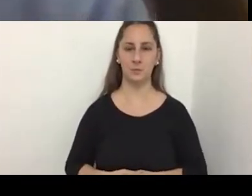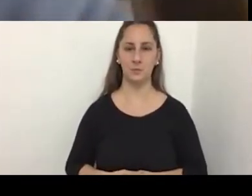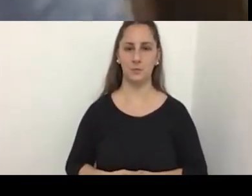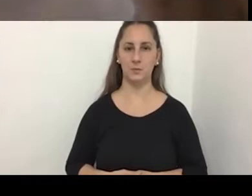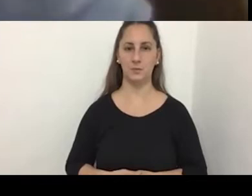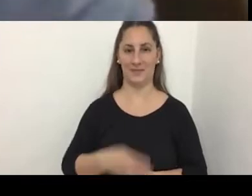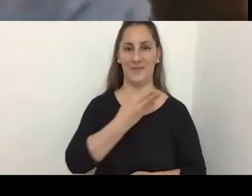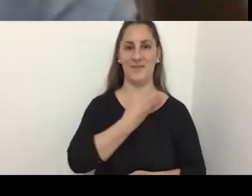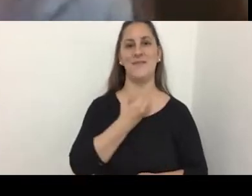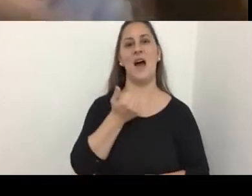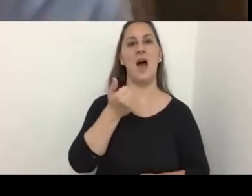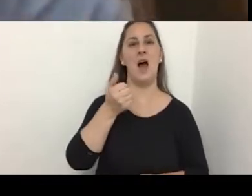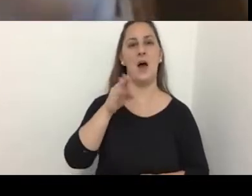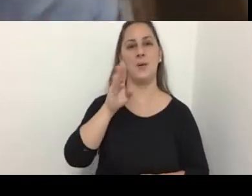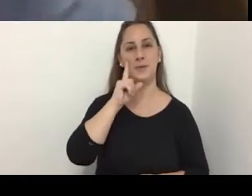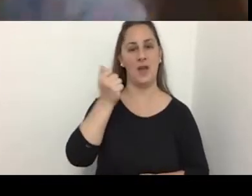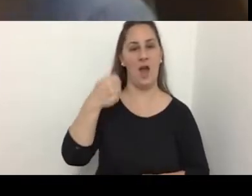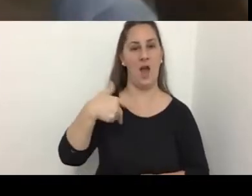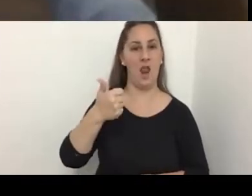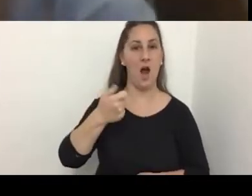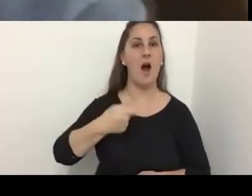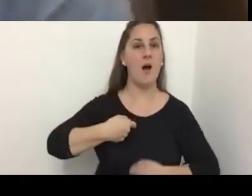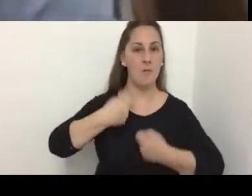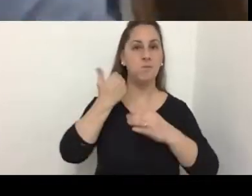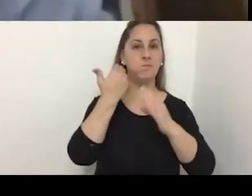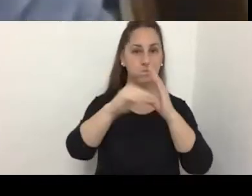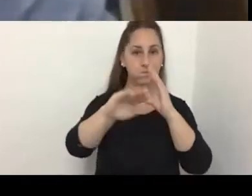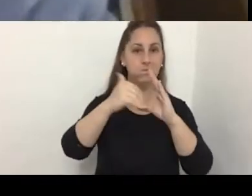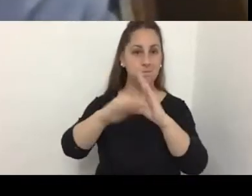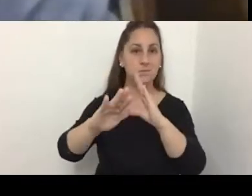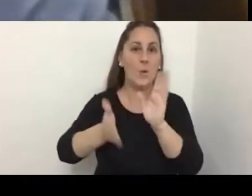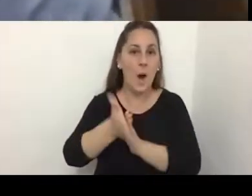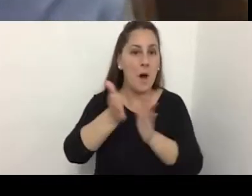Fabiana, no sé si ya lo distribuyeron o lo distribuirán,